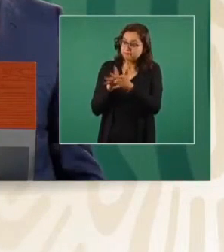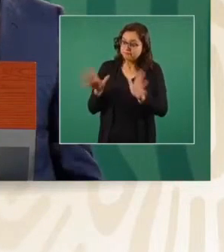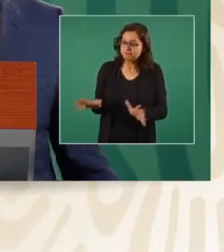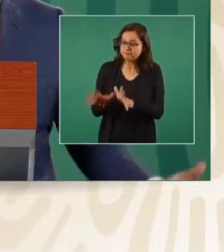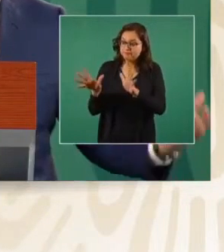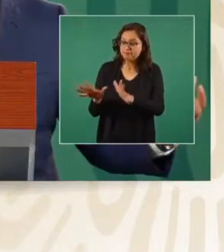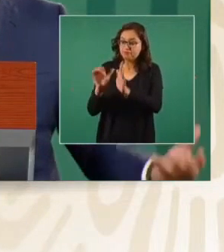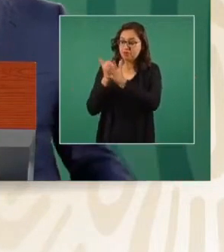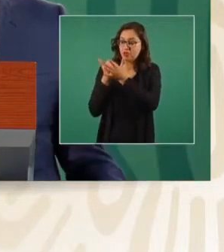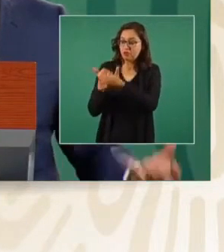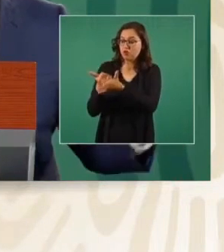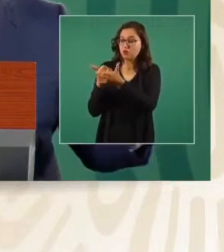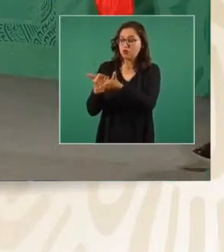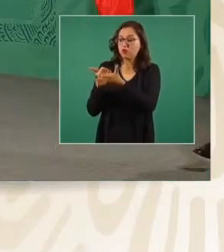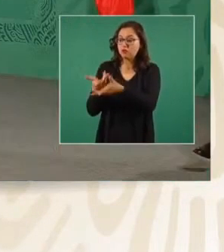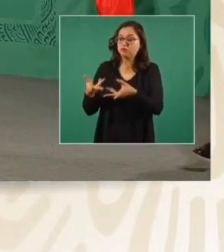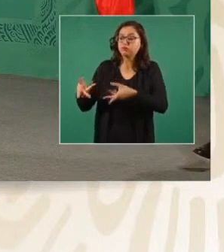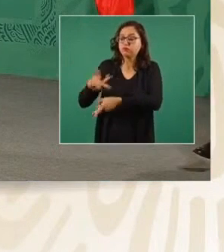para